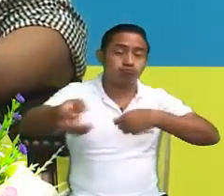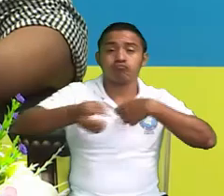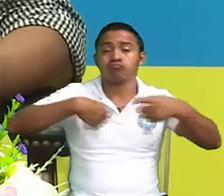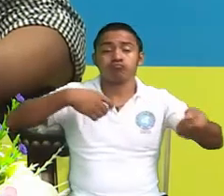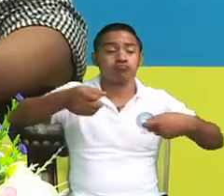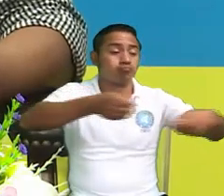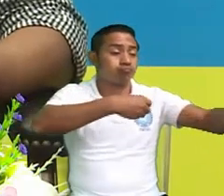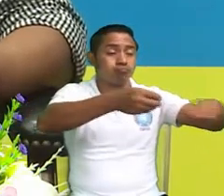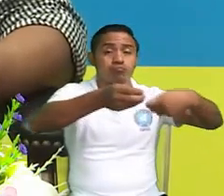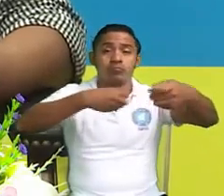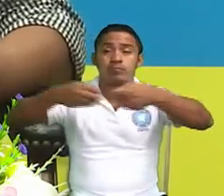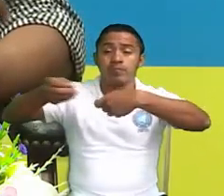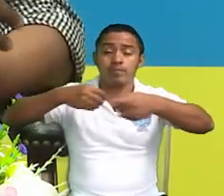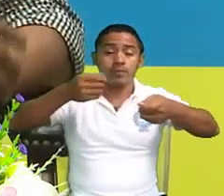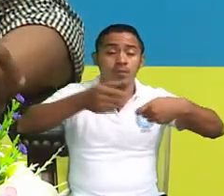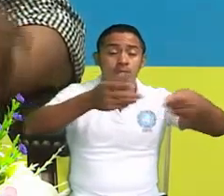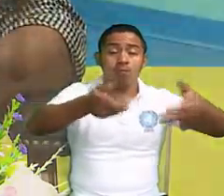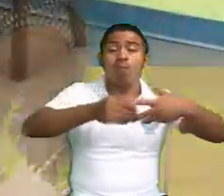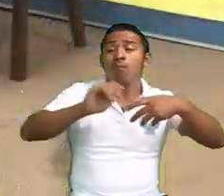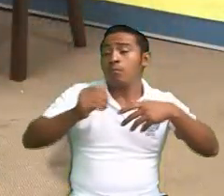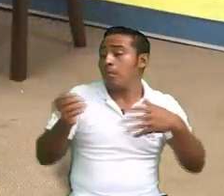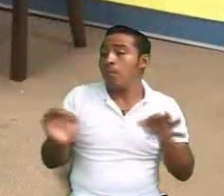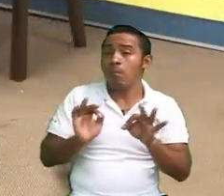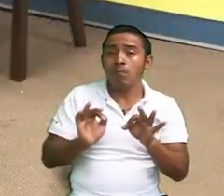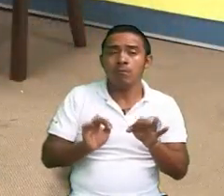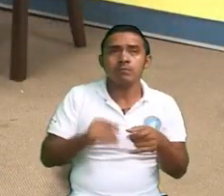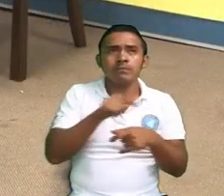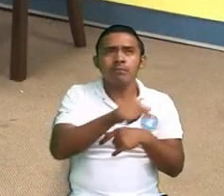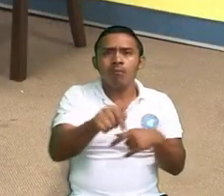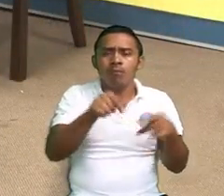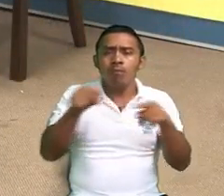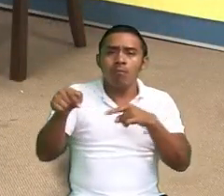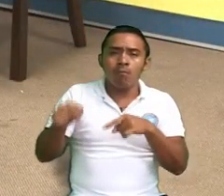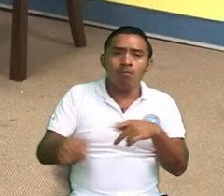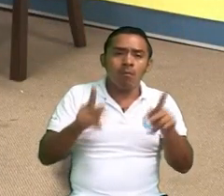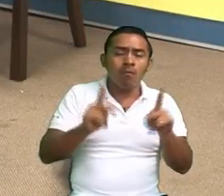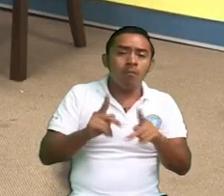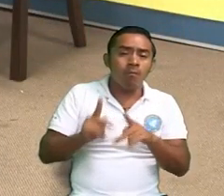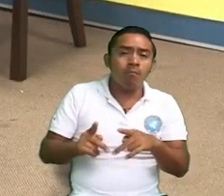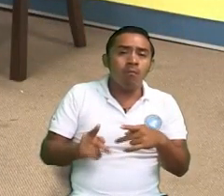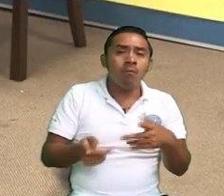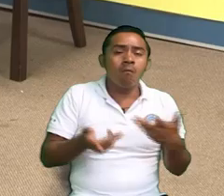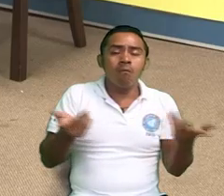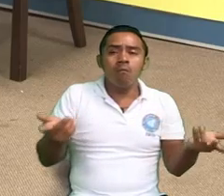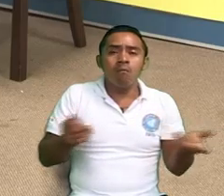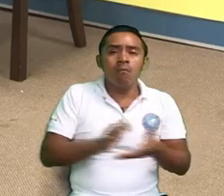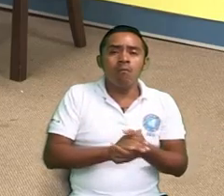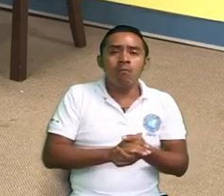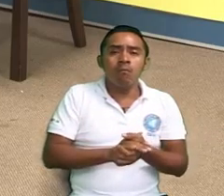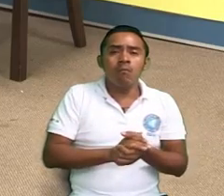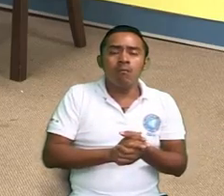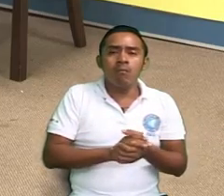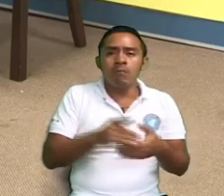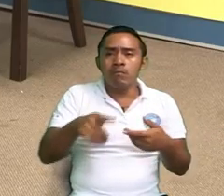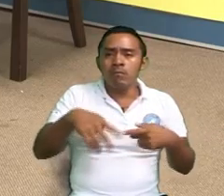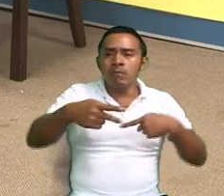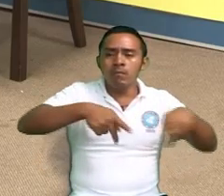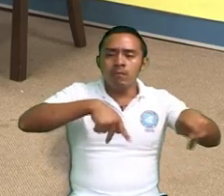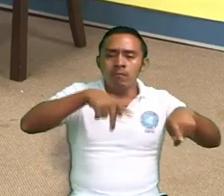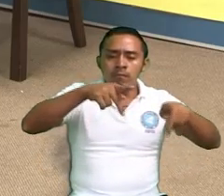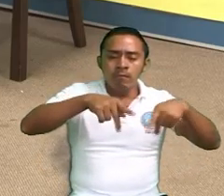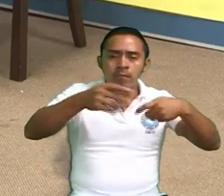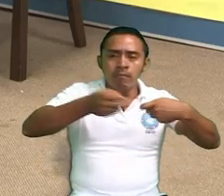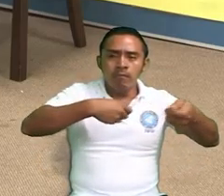y pues con el objetivo de ganarse la vida. En el caso de estos tipos de personas que se ganan la vida, ¿cómo es